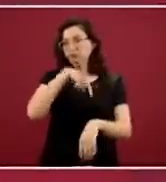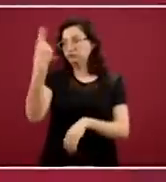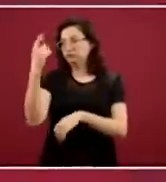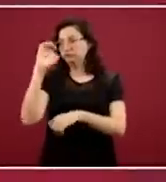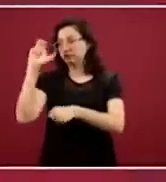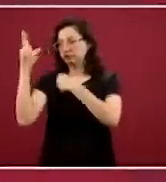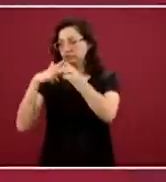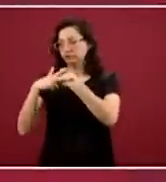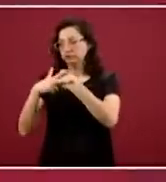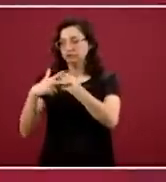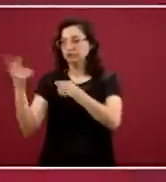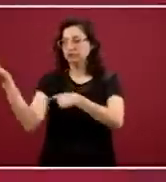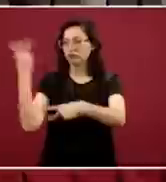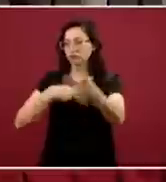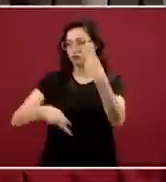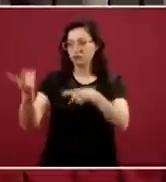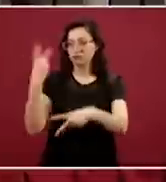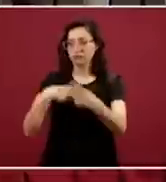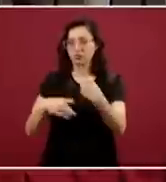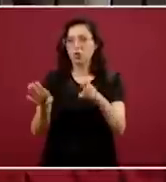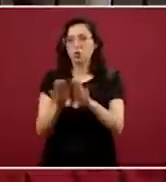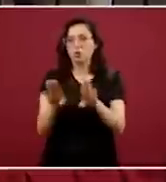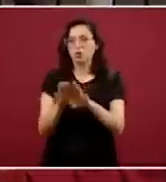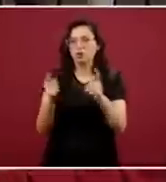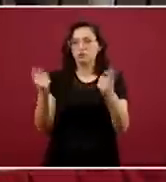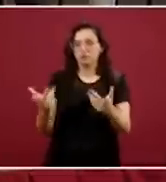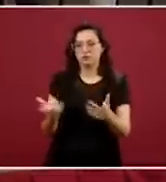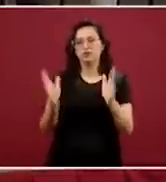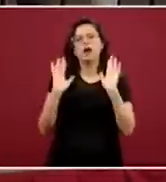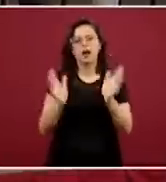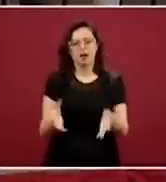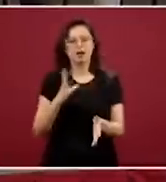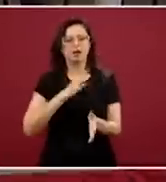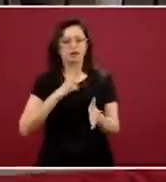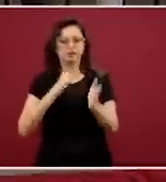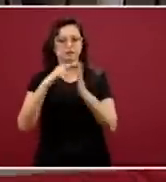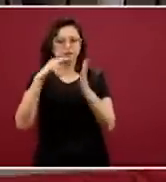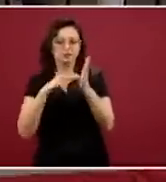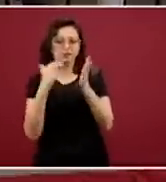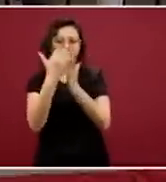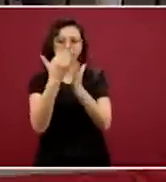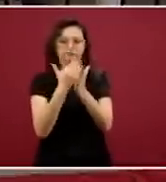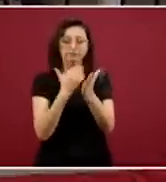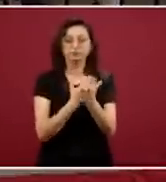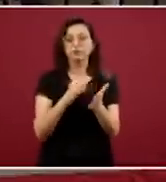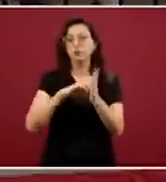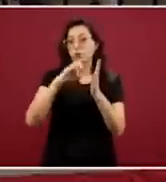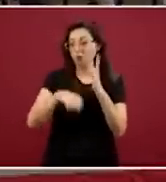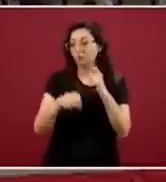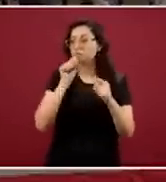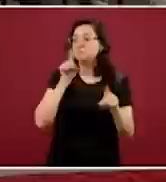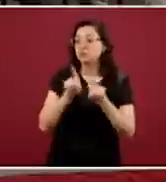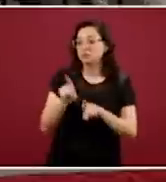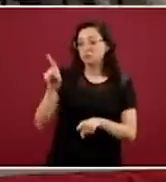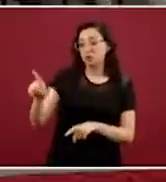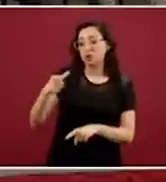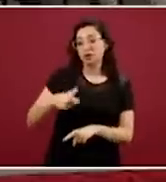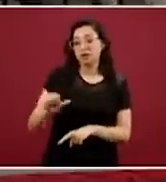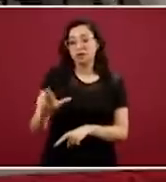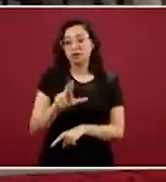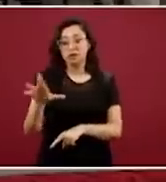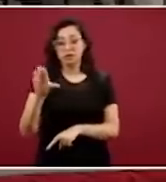otras latitudes. Esto incluye, por ejemplo, Quintana Roo, con su